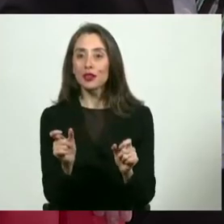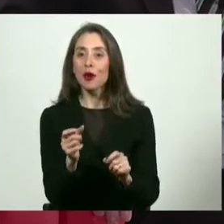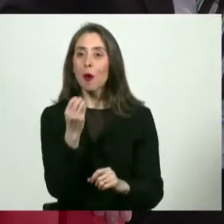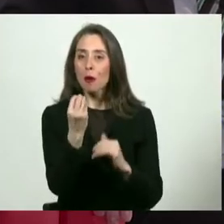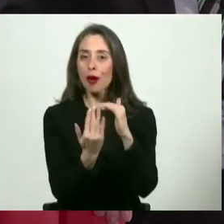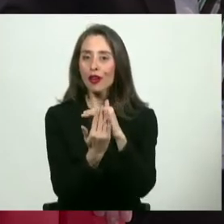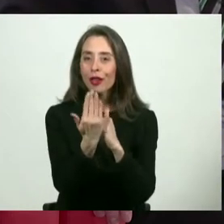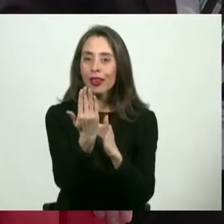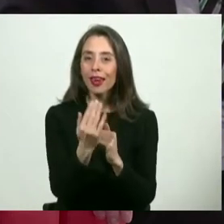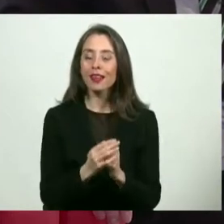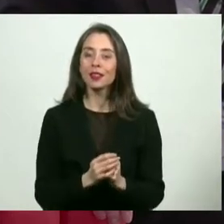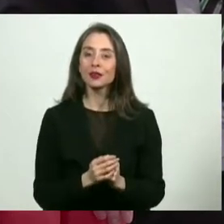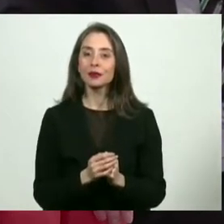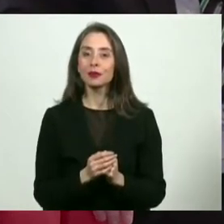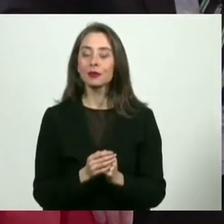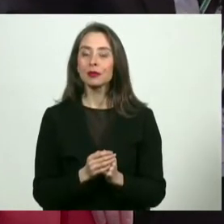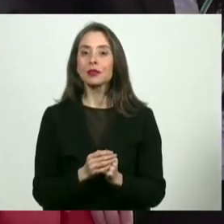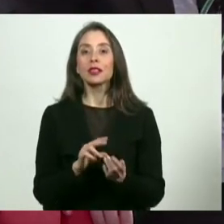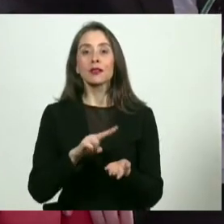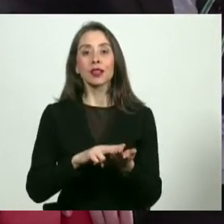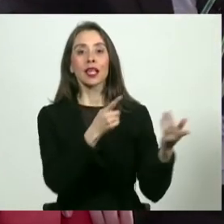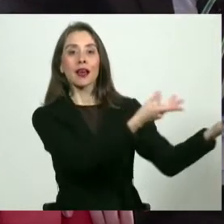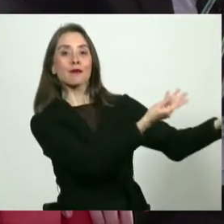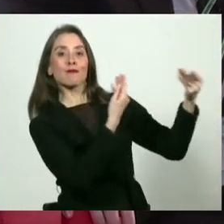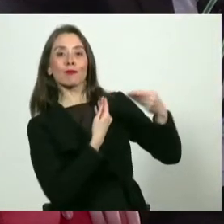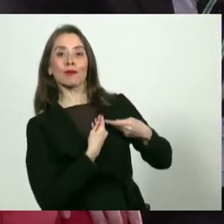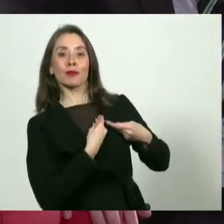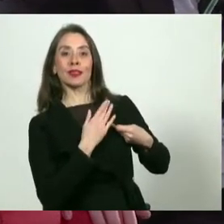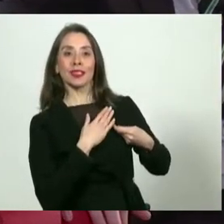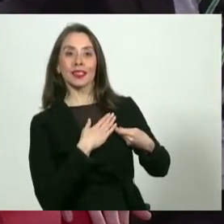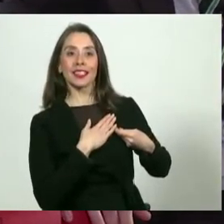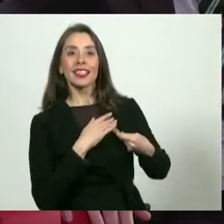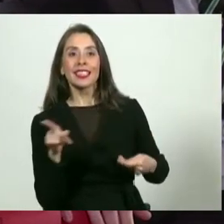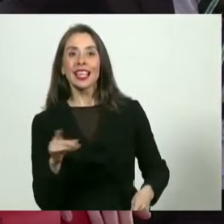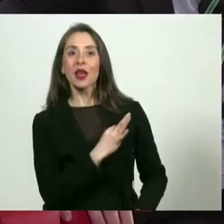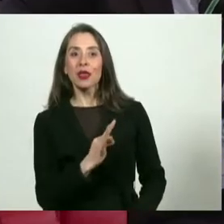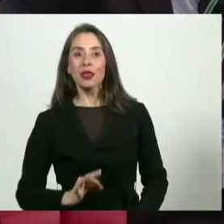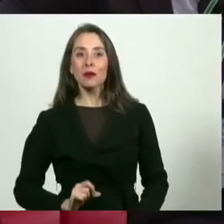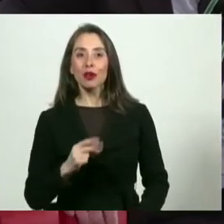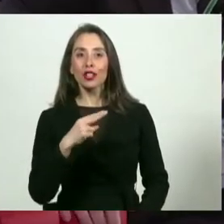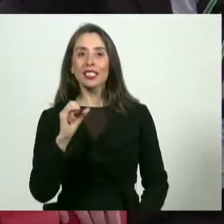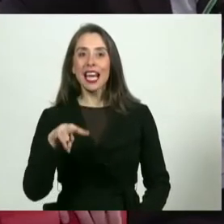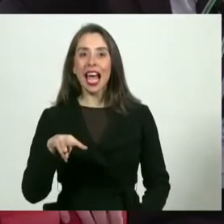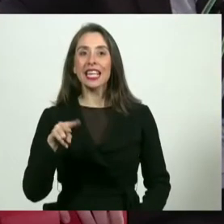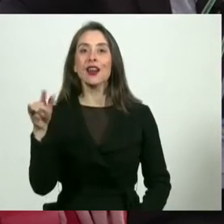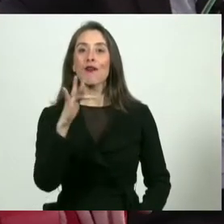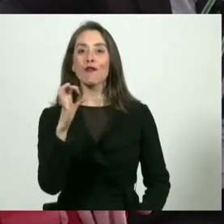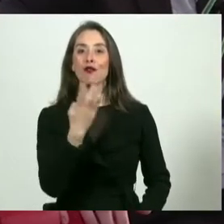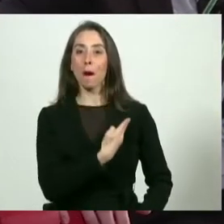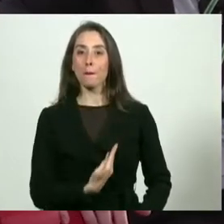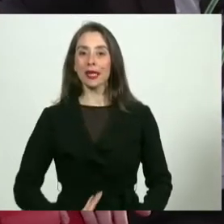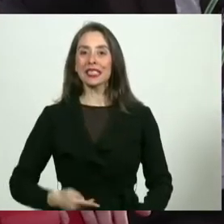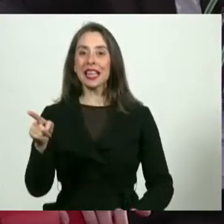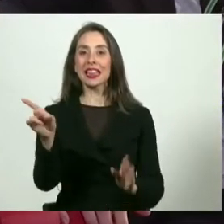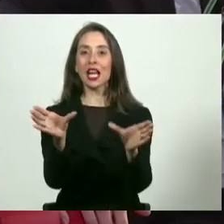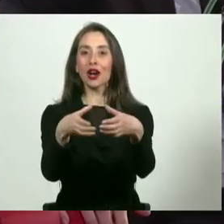día. La verdad es que yo heredé esto del diputado Chay, que está ahí al frente, que fue el presidente de una